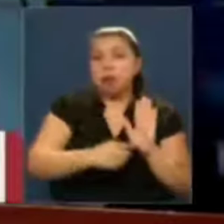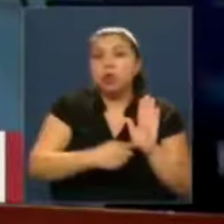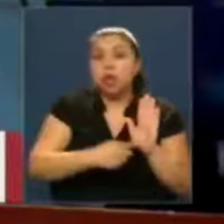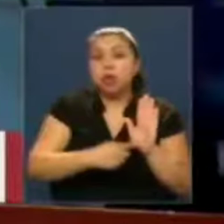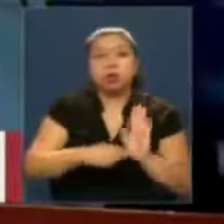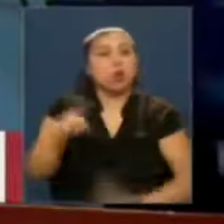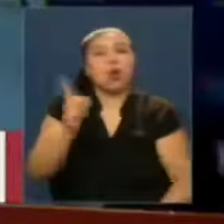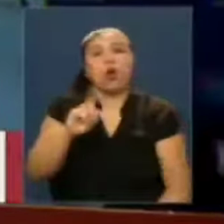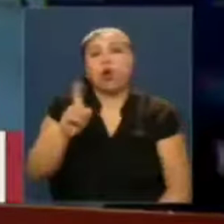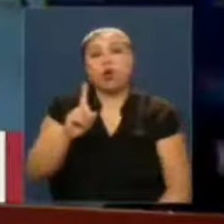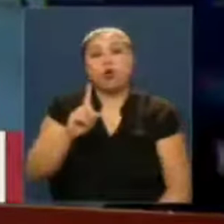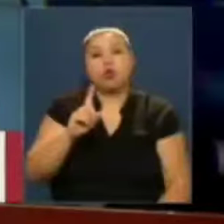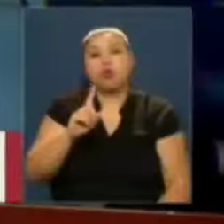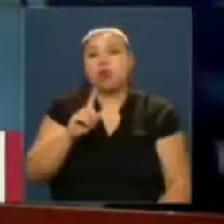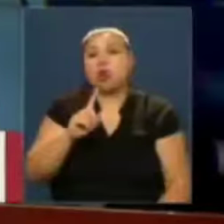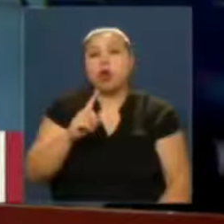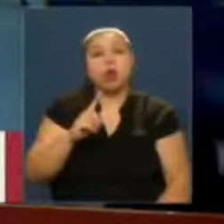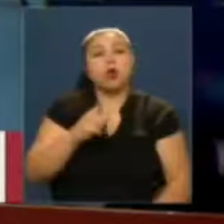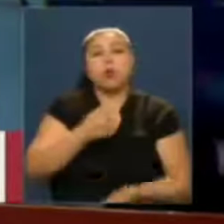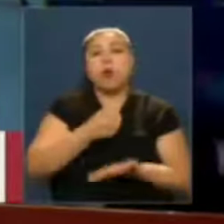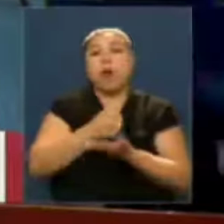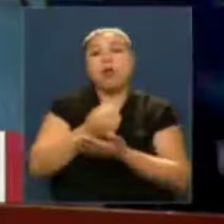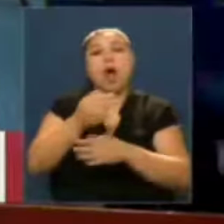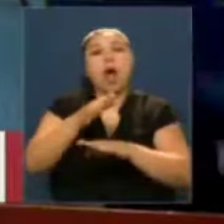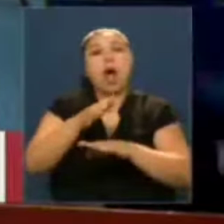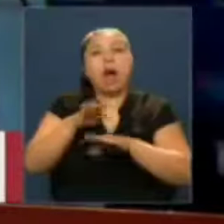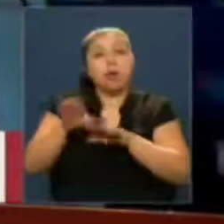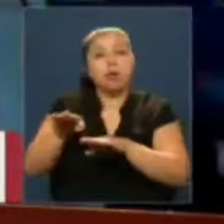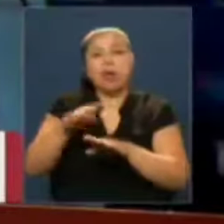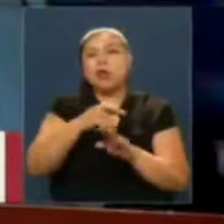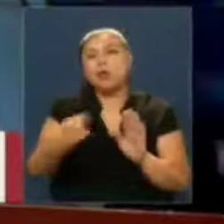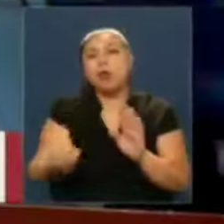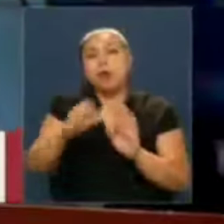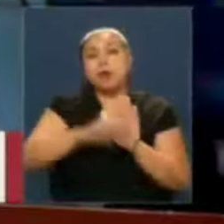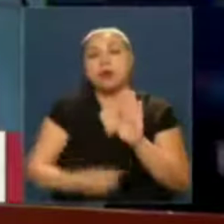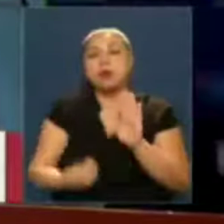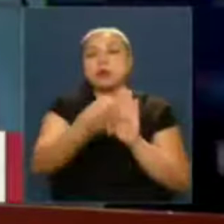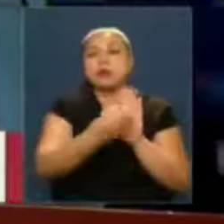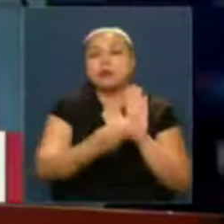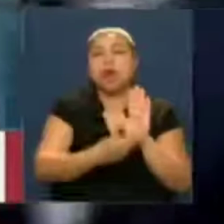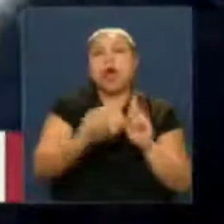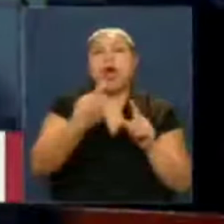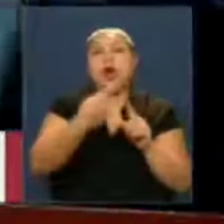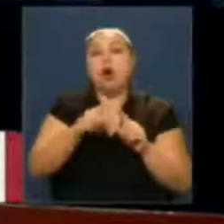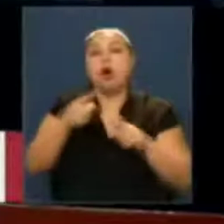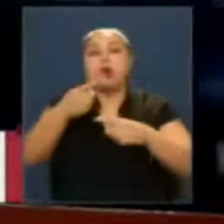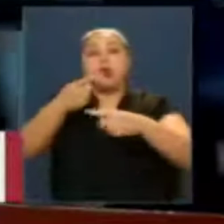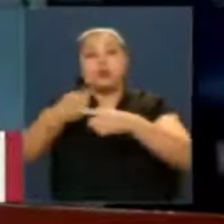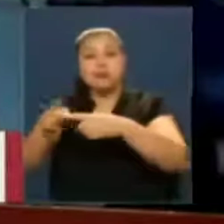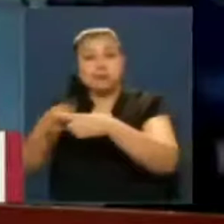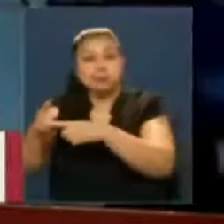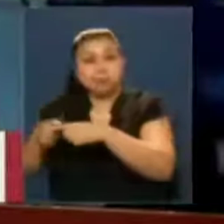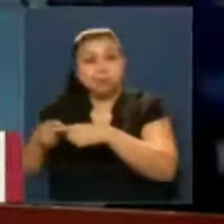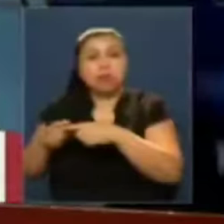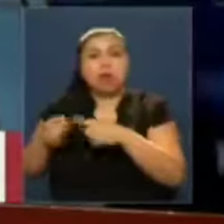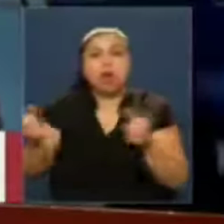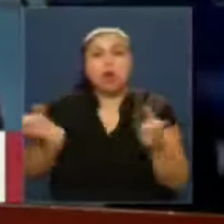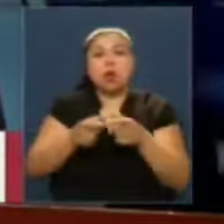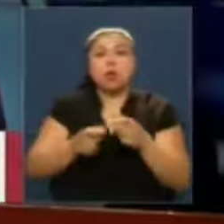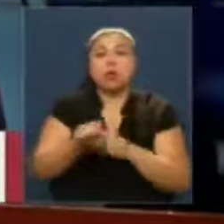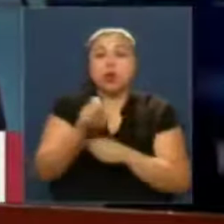no fue patrocinado, luego se fueron agregando proyectos para incorporar otro tipo de créditos. La Comisión